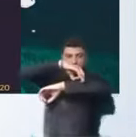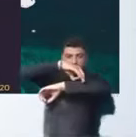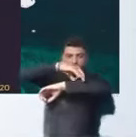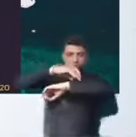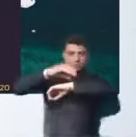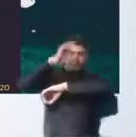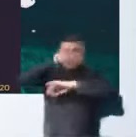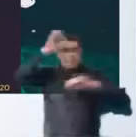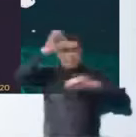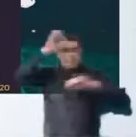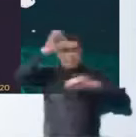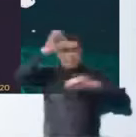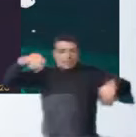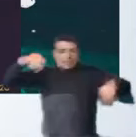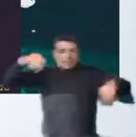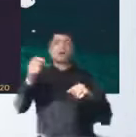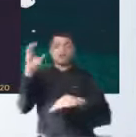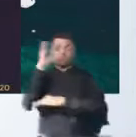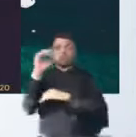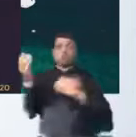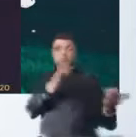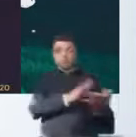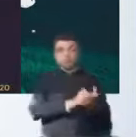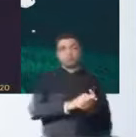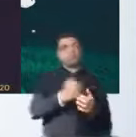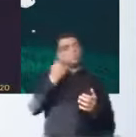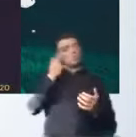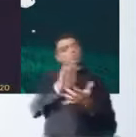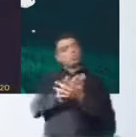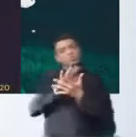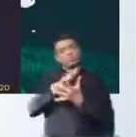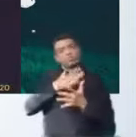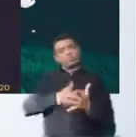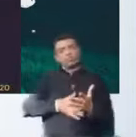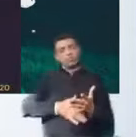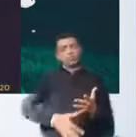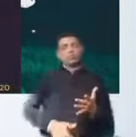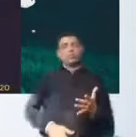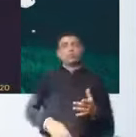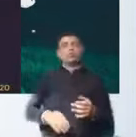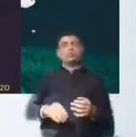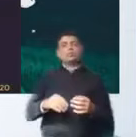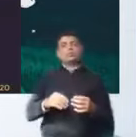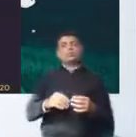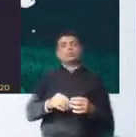Entonces, yo quiero que ustedes estén tranquilos. Debemos tomar algunas